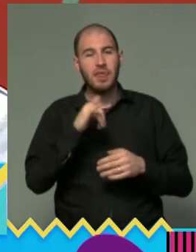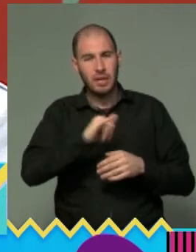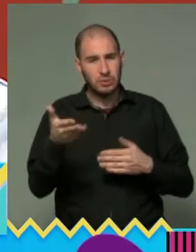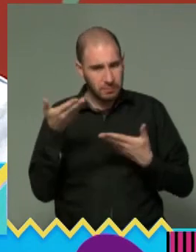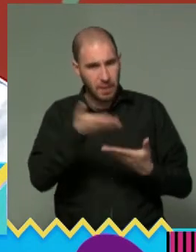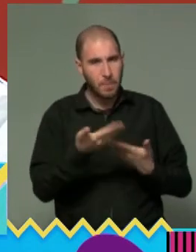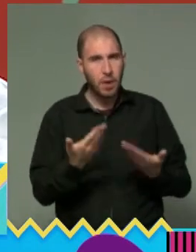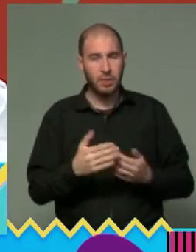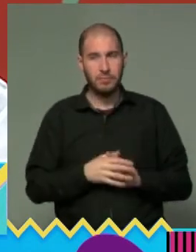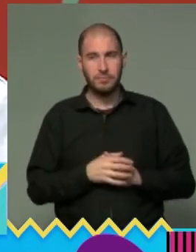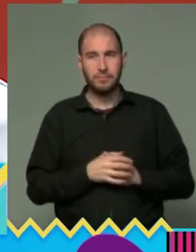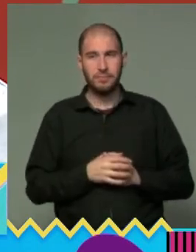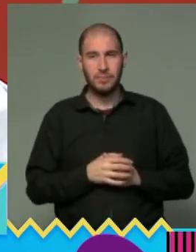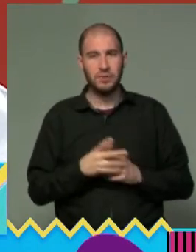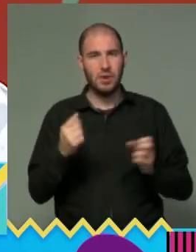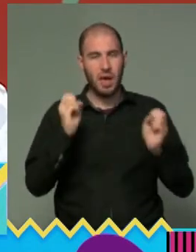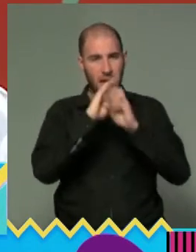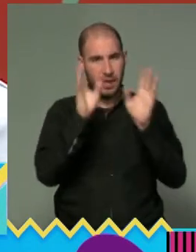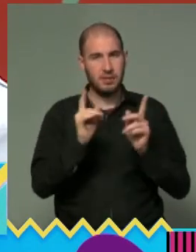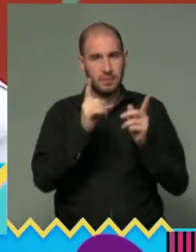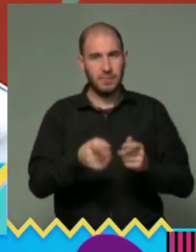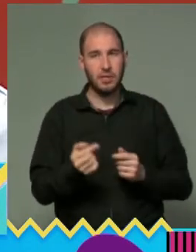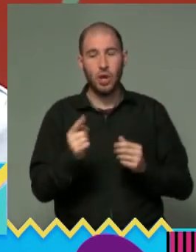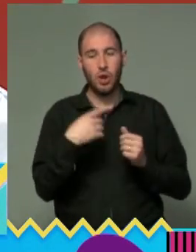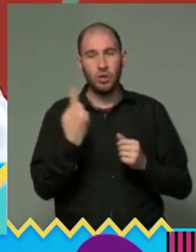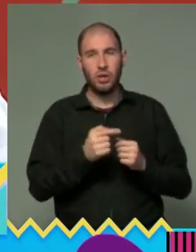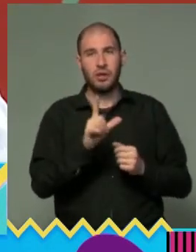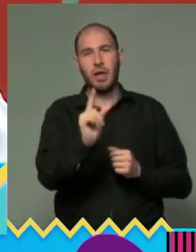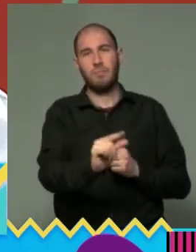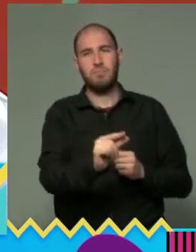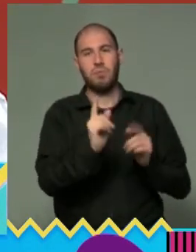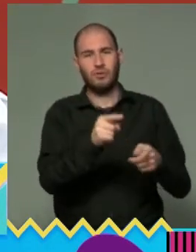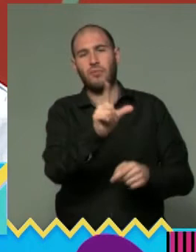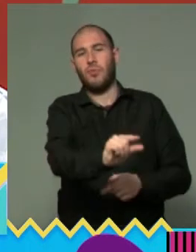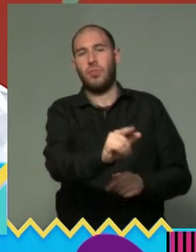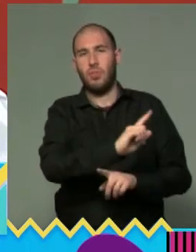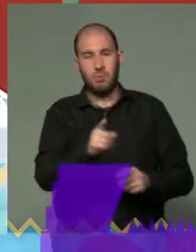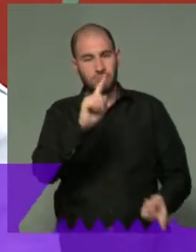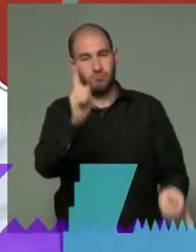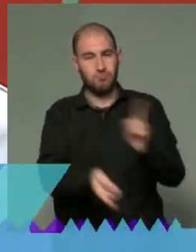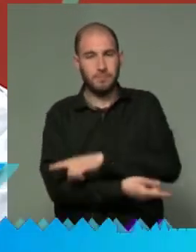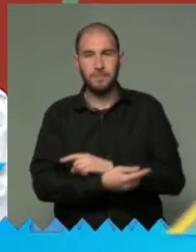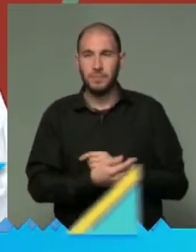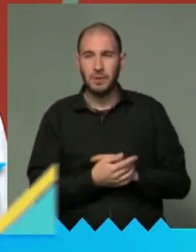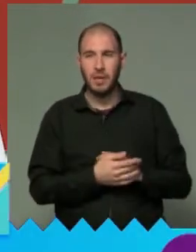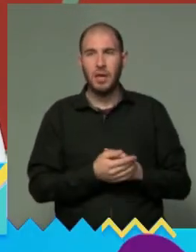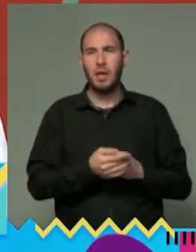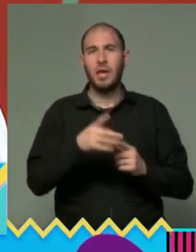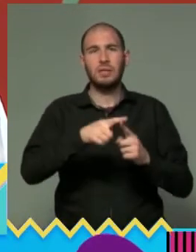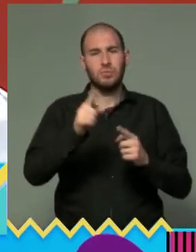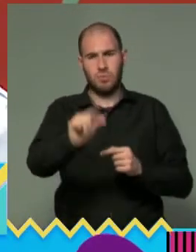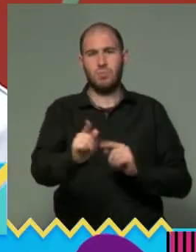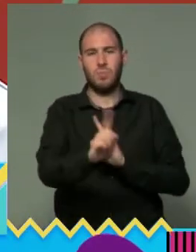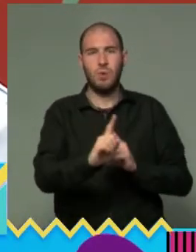denuncia. Quiero aclarar también que nosotros no menospreciamos al docente, al contrario, no menospreciamos las